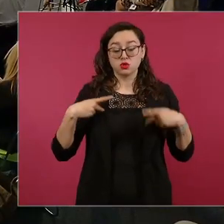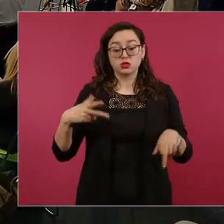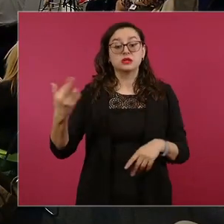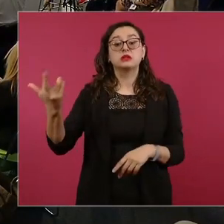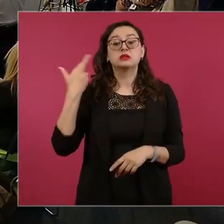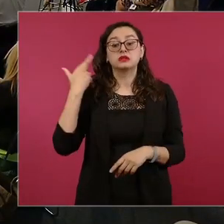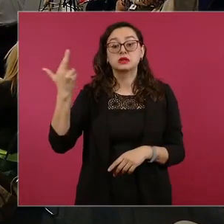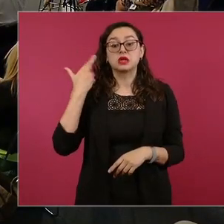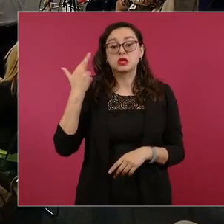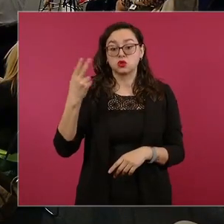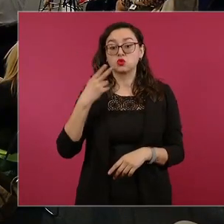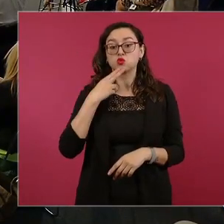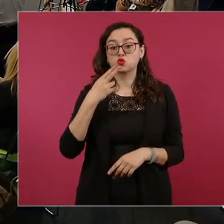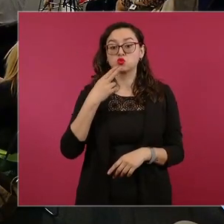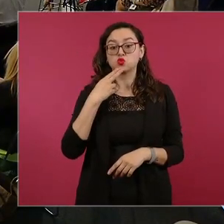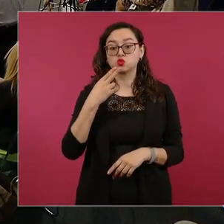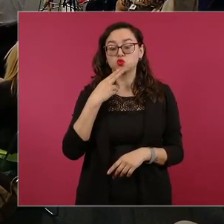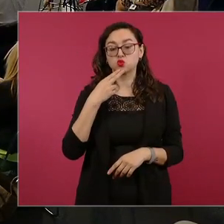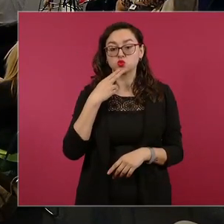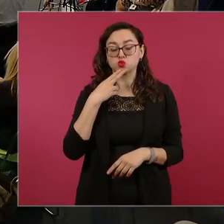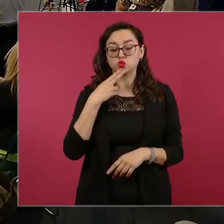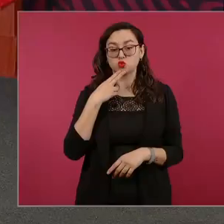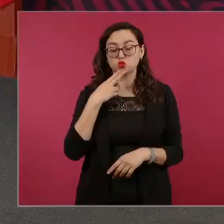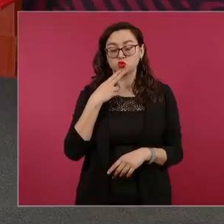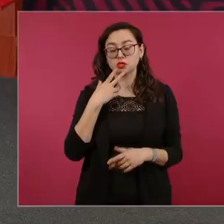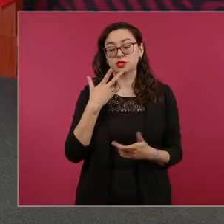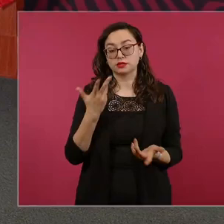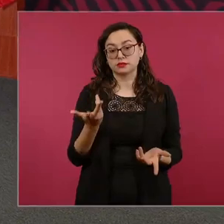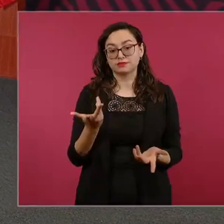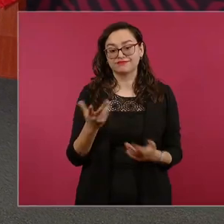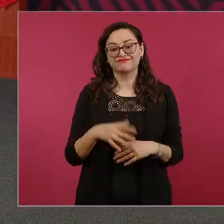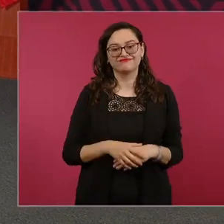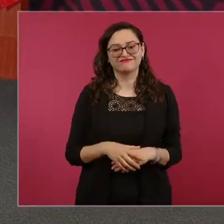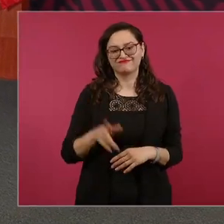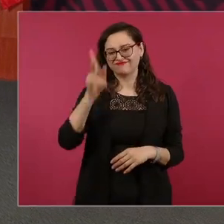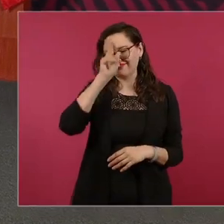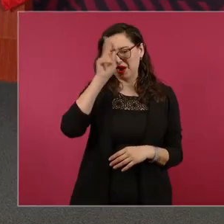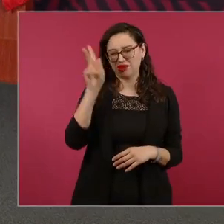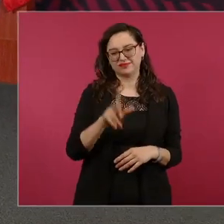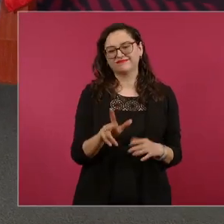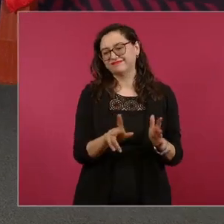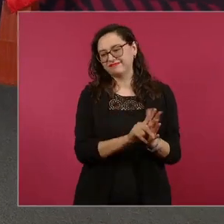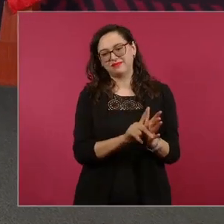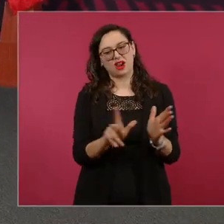A quienes les ha ido peor es a los periódicos.